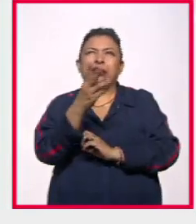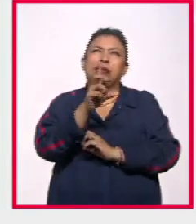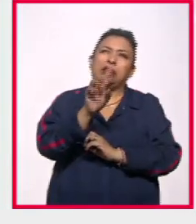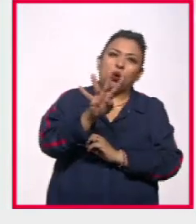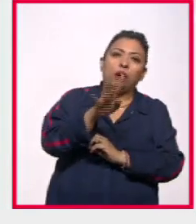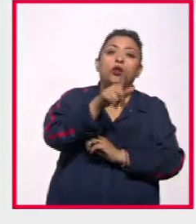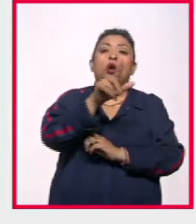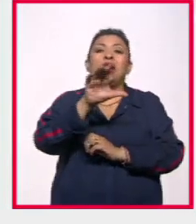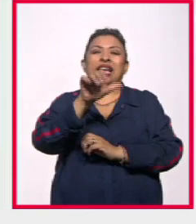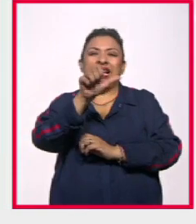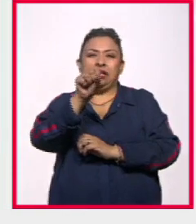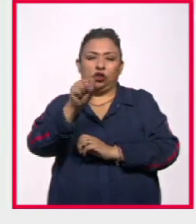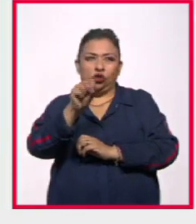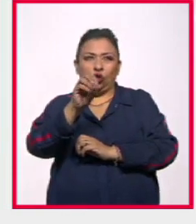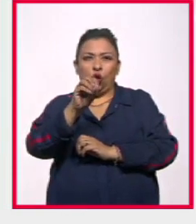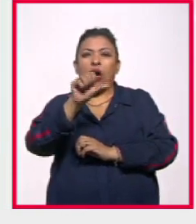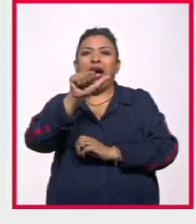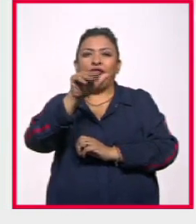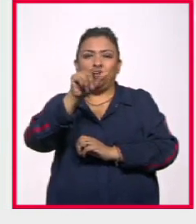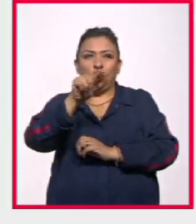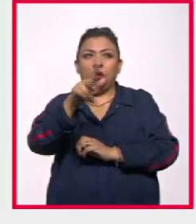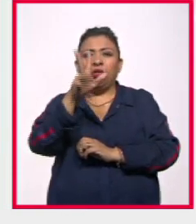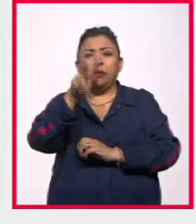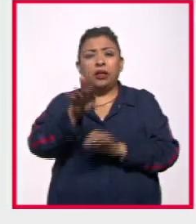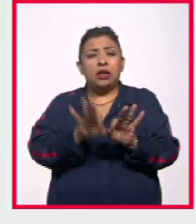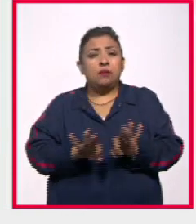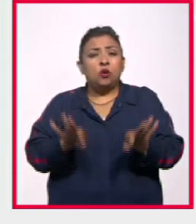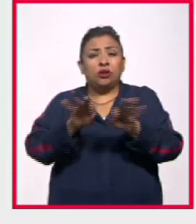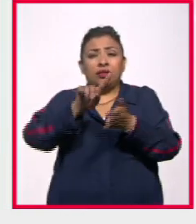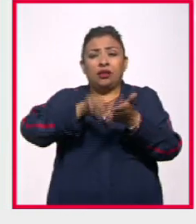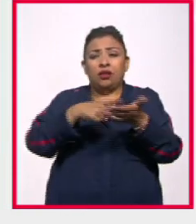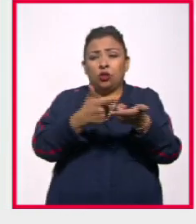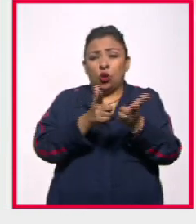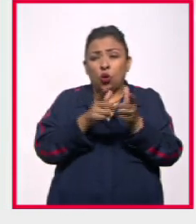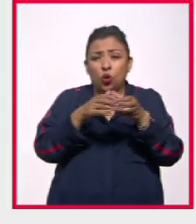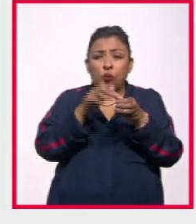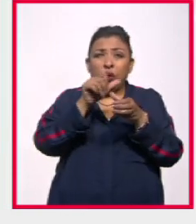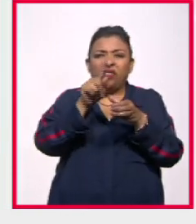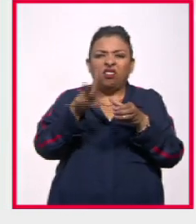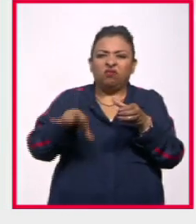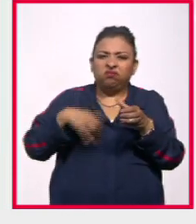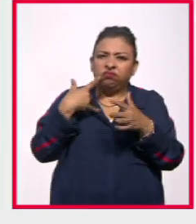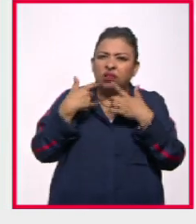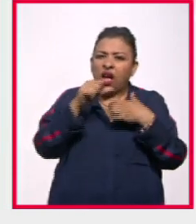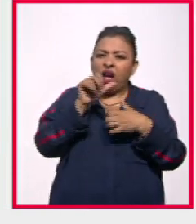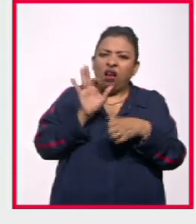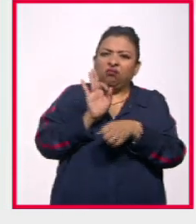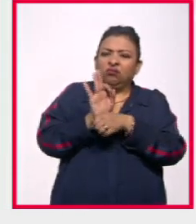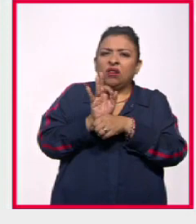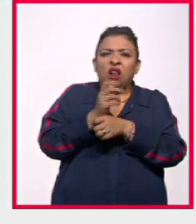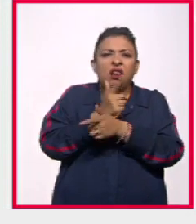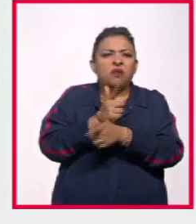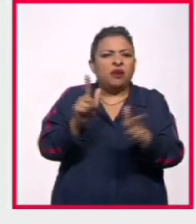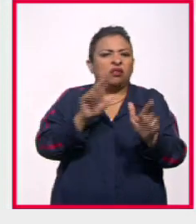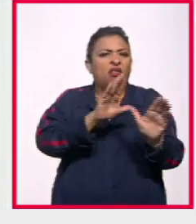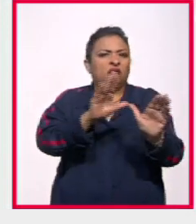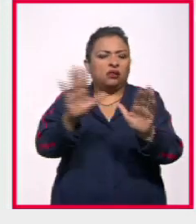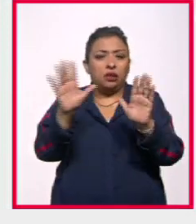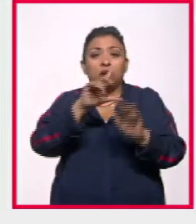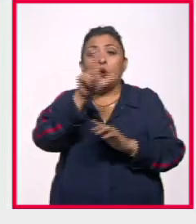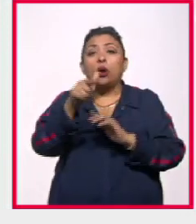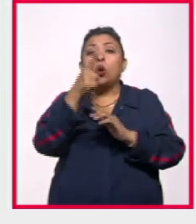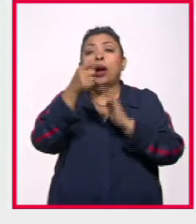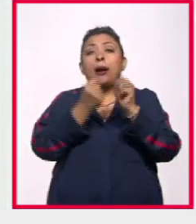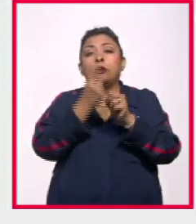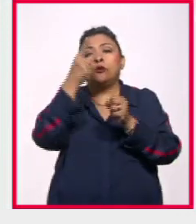1933-34, Antonio Caso, otro miembro destacadísimo del Ateneo, dio la gran batalla por la libertad de cátedra. En